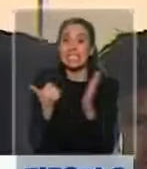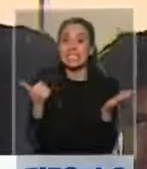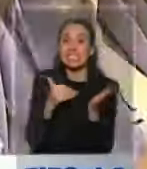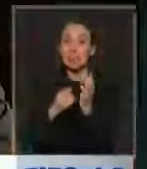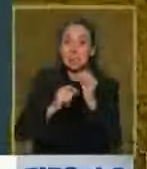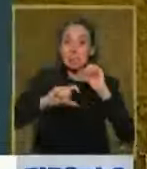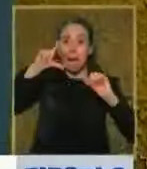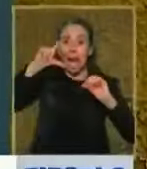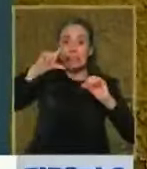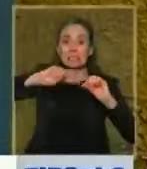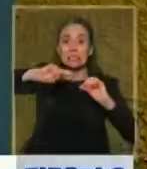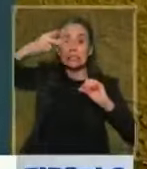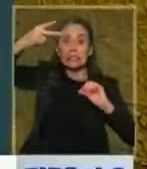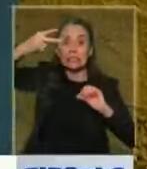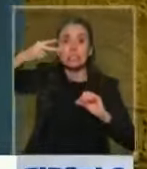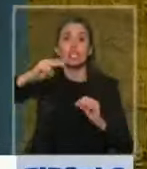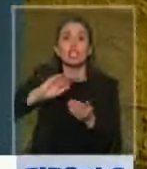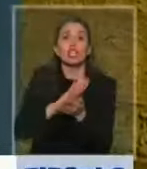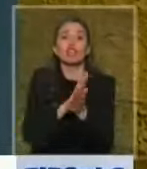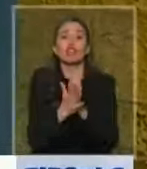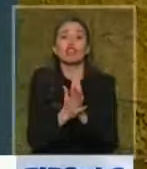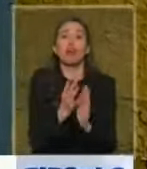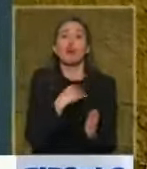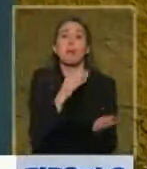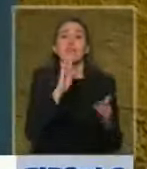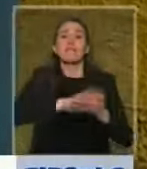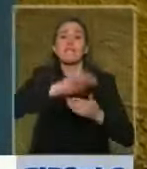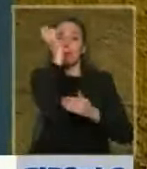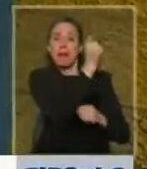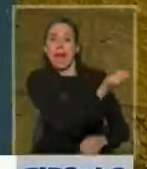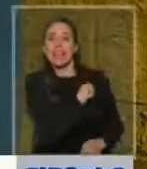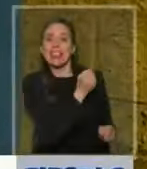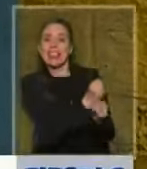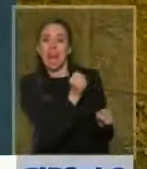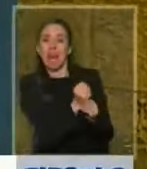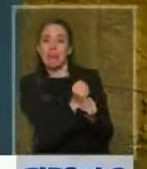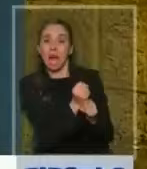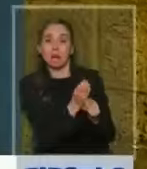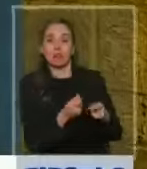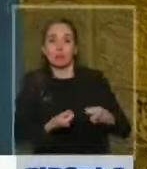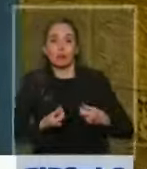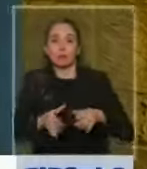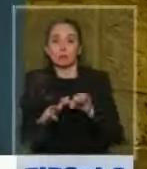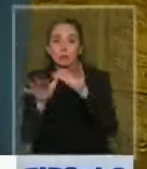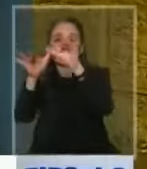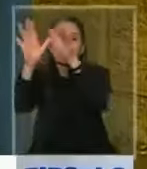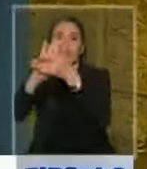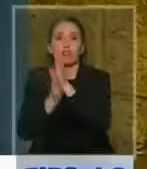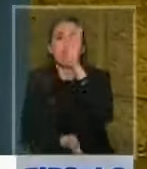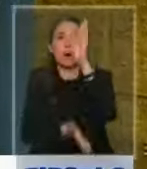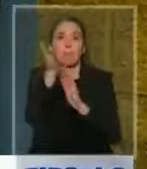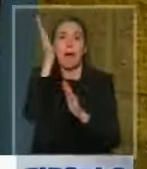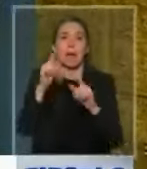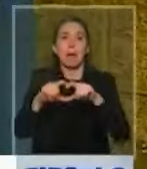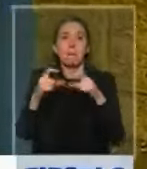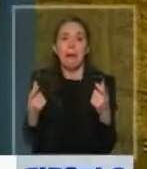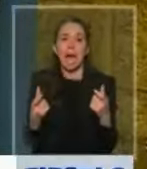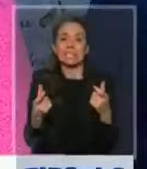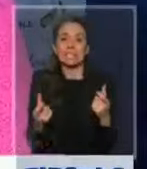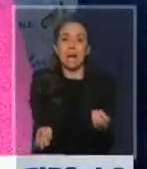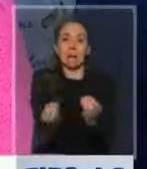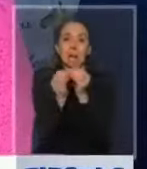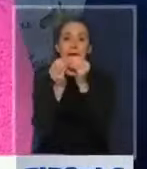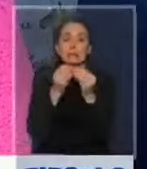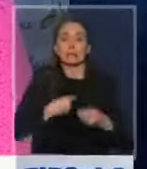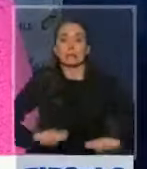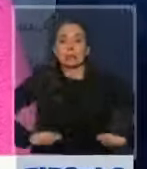1,000, 2,000 hasta 6,000 pesos. Todo mi aguinaldo en ir. Todo. Sí, completamente solo en pasaje, pero bueno.